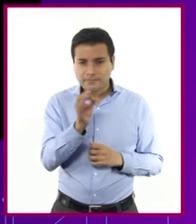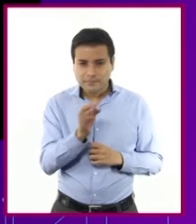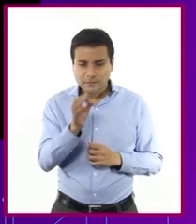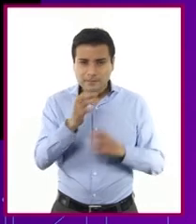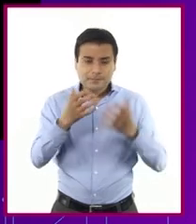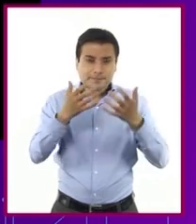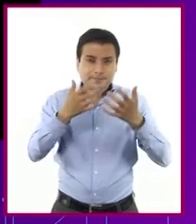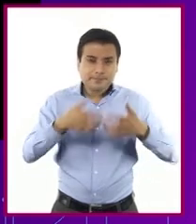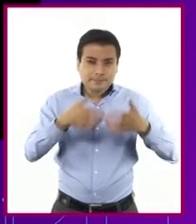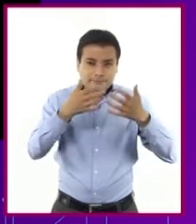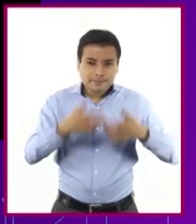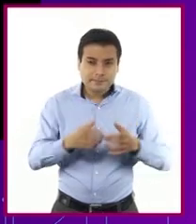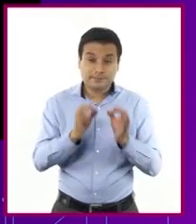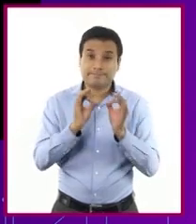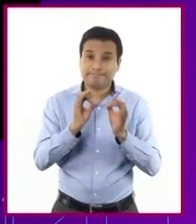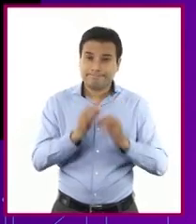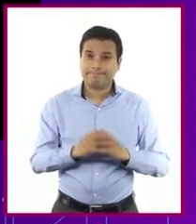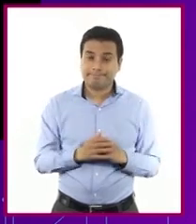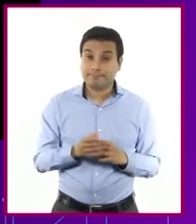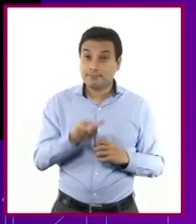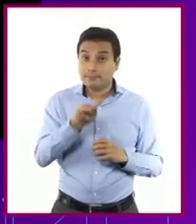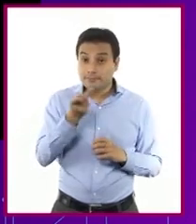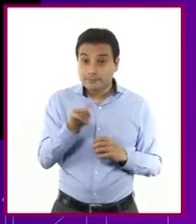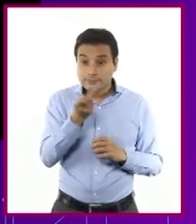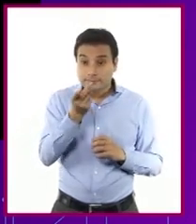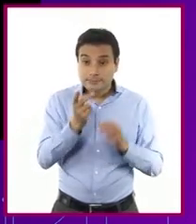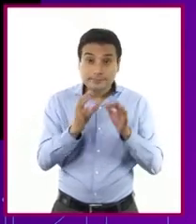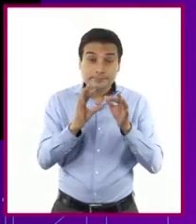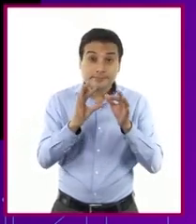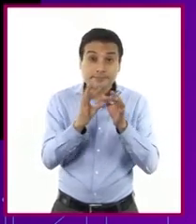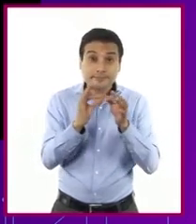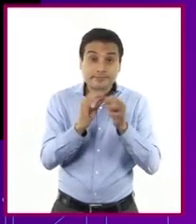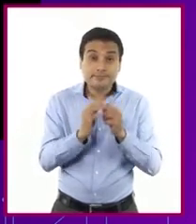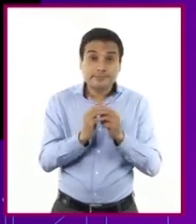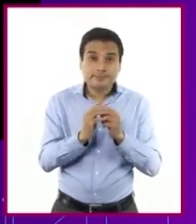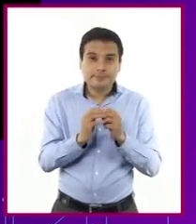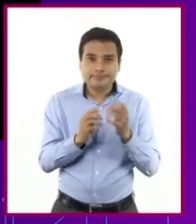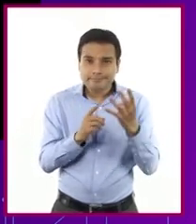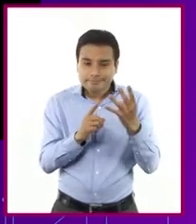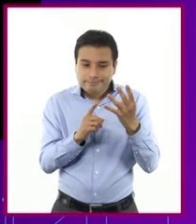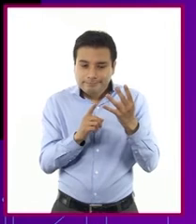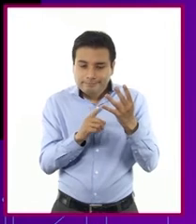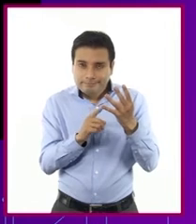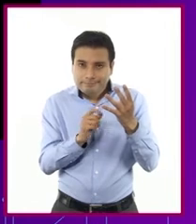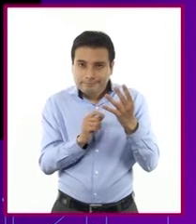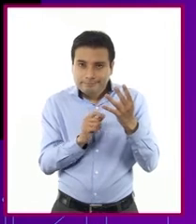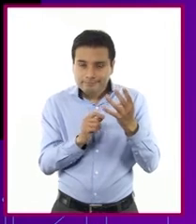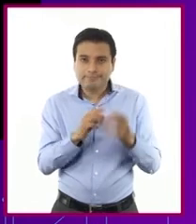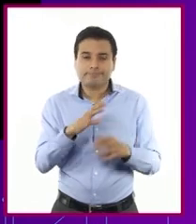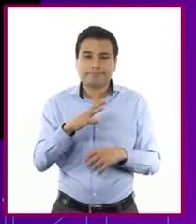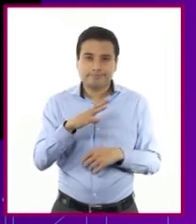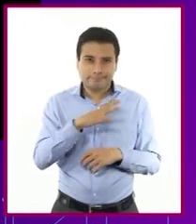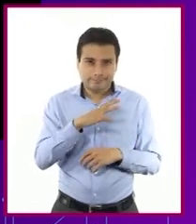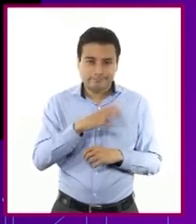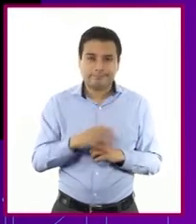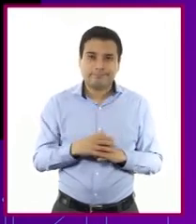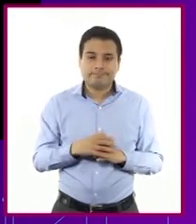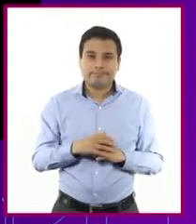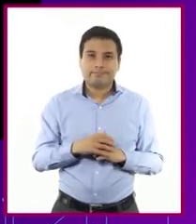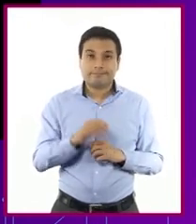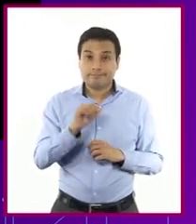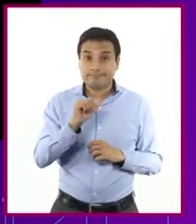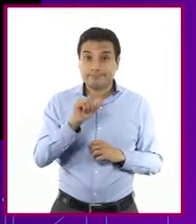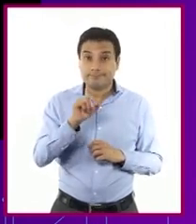da solución a la pregunta es aquella que incluye datos sobre la información contenida